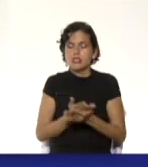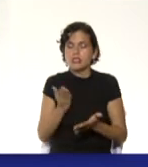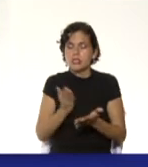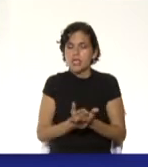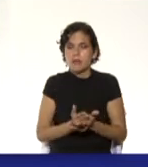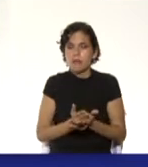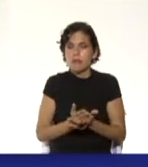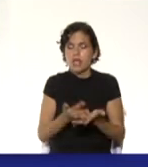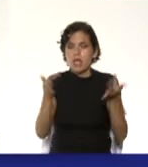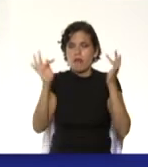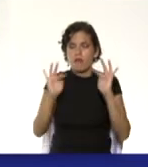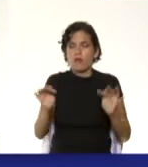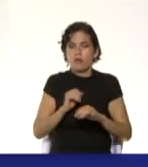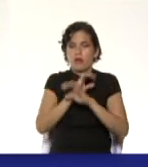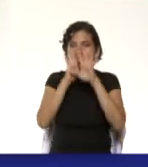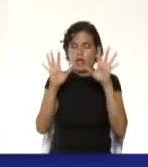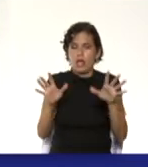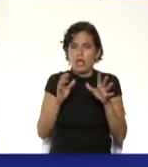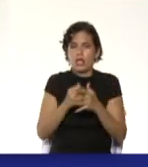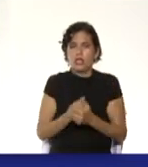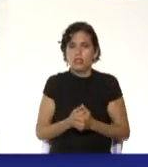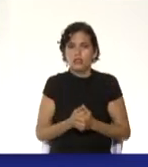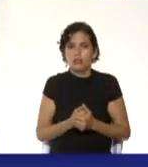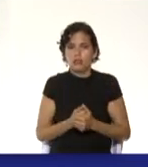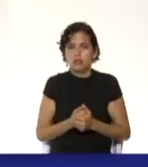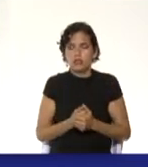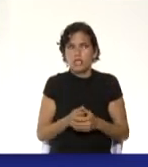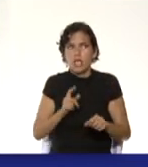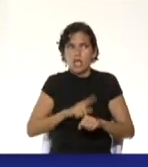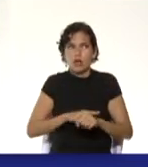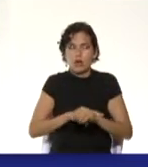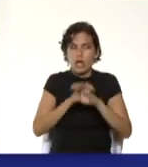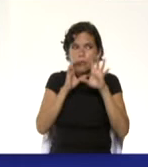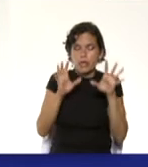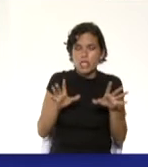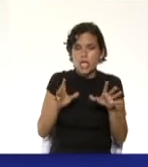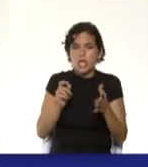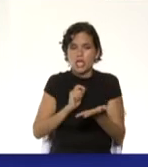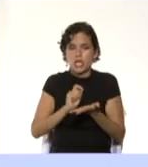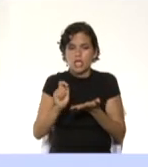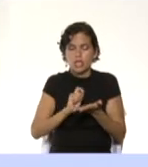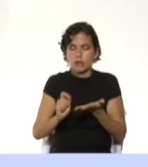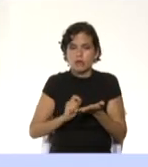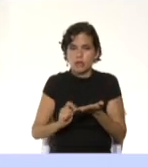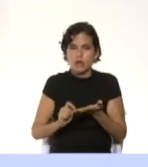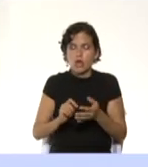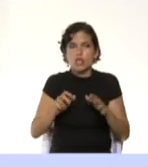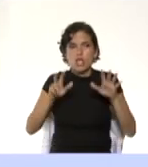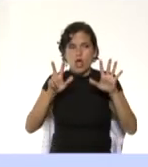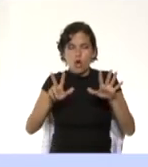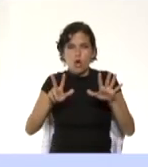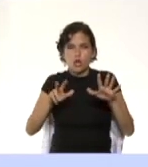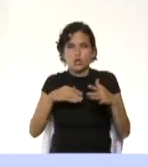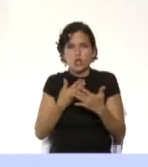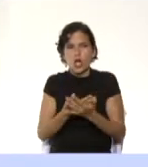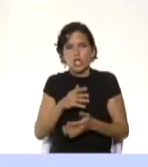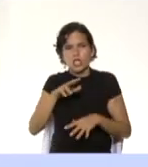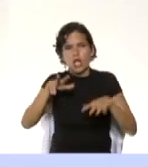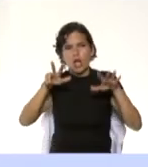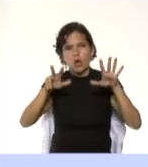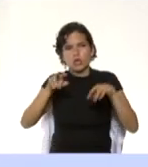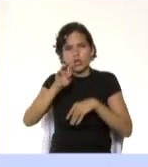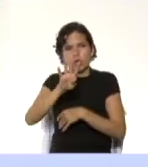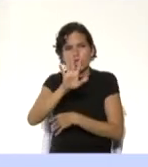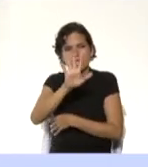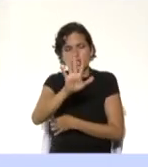específica. Si vas a dedicarte a estudiar en horas de la mañana, entonces colocar exactamente de 8 a 8:45